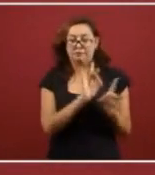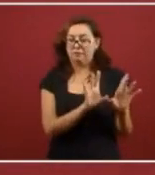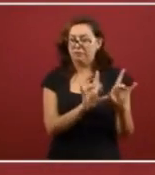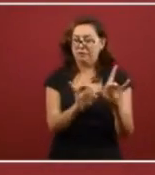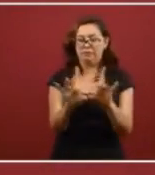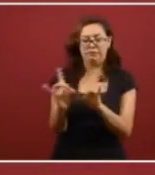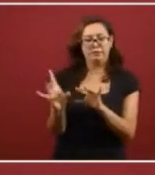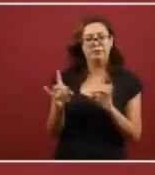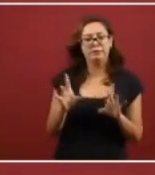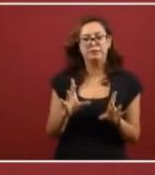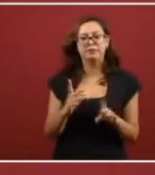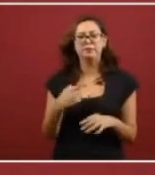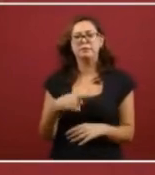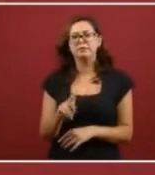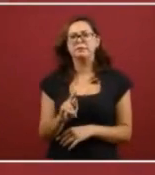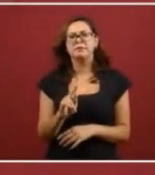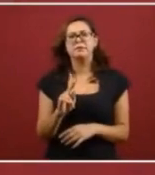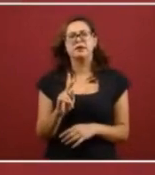and I believe